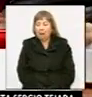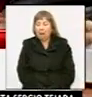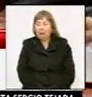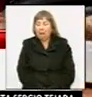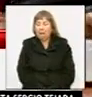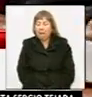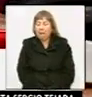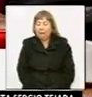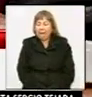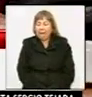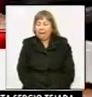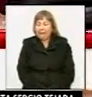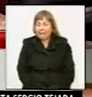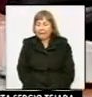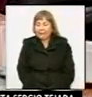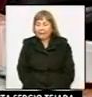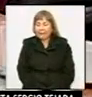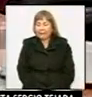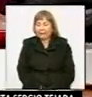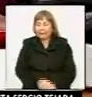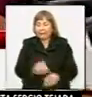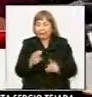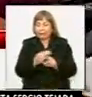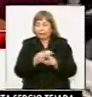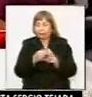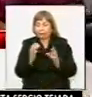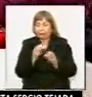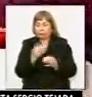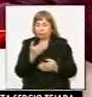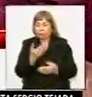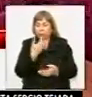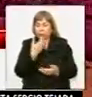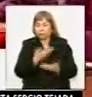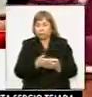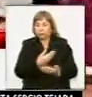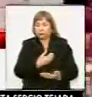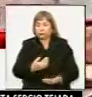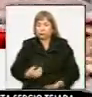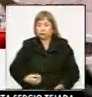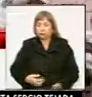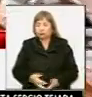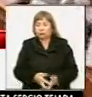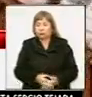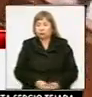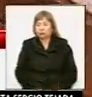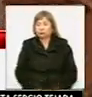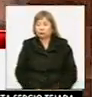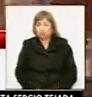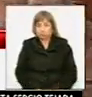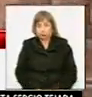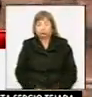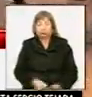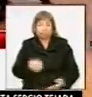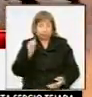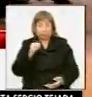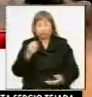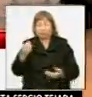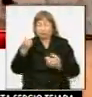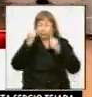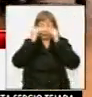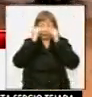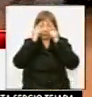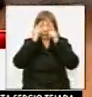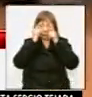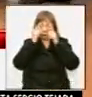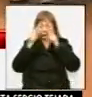Congresista, tiene por alusión una interrupción, que sea breve, por favor. Para gracias, terminar. Presidente. Sí, por alusión, porque me sorprende